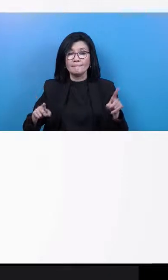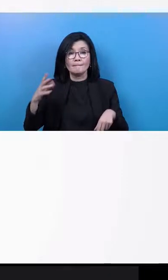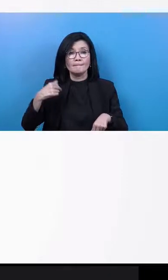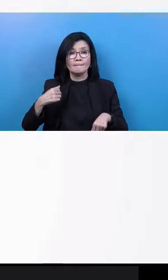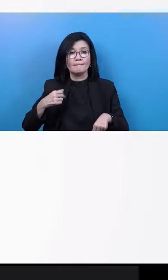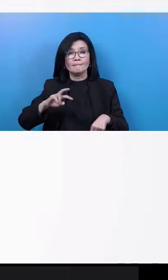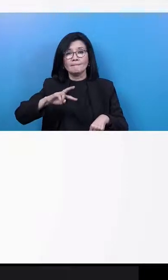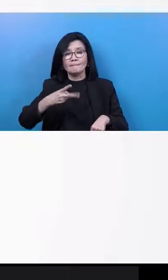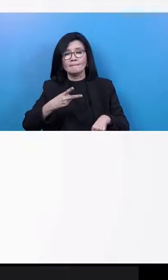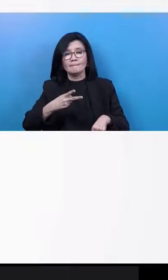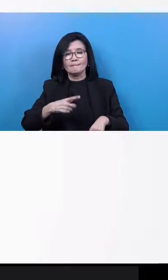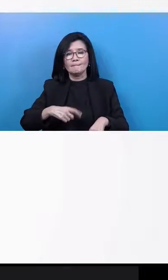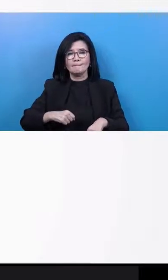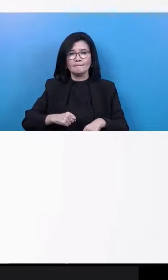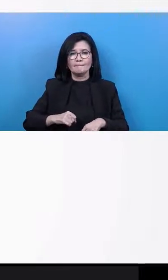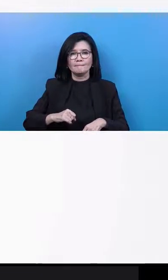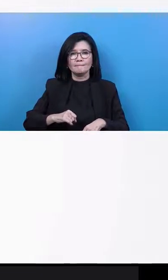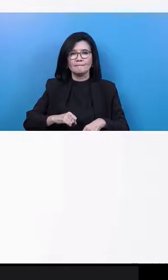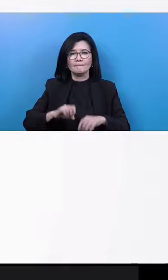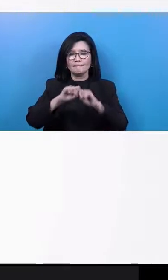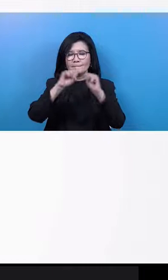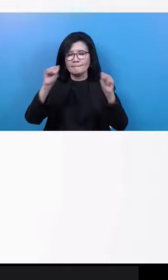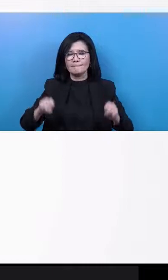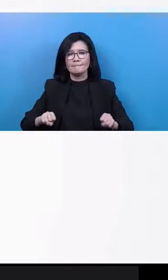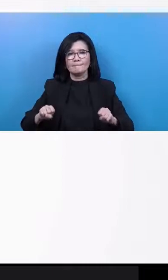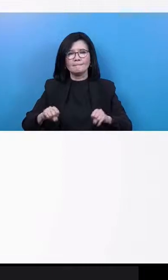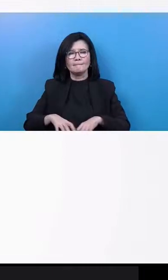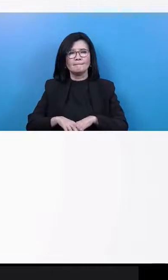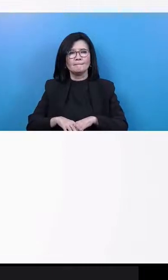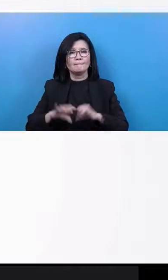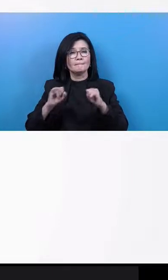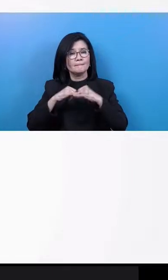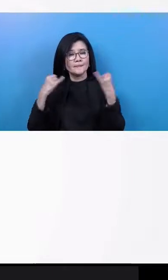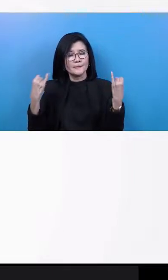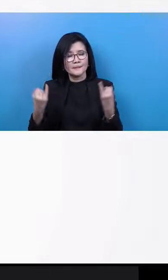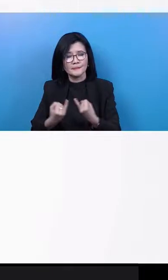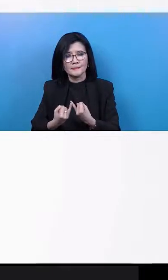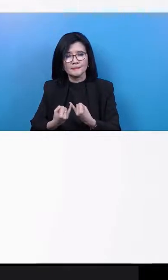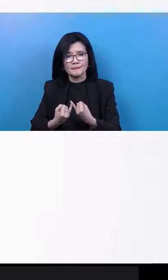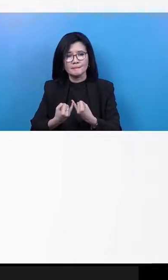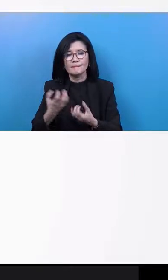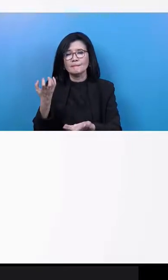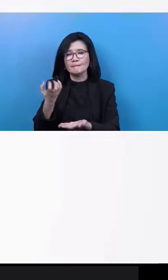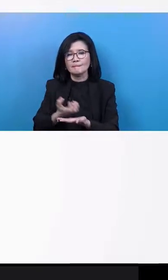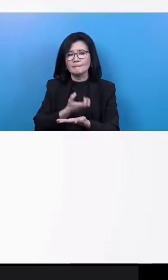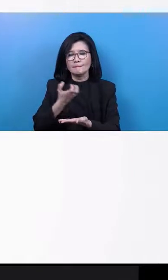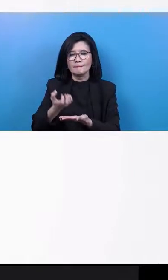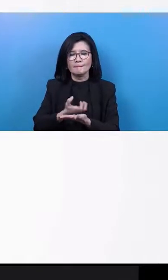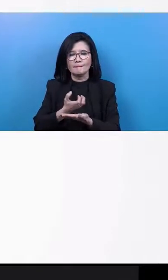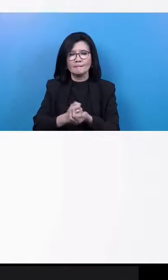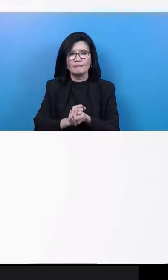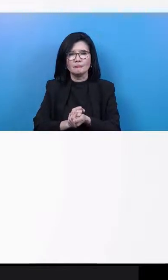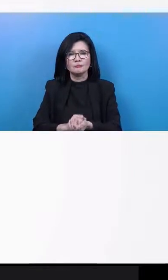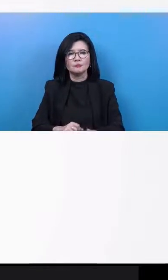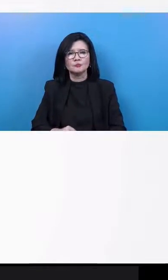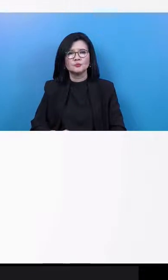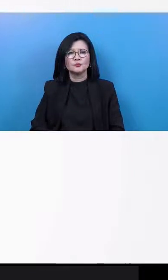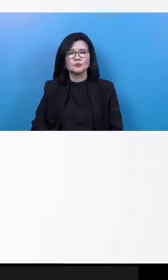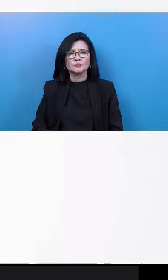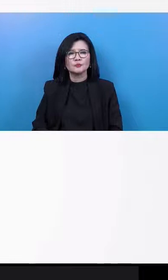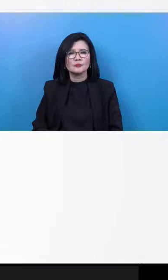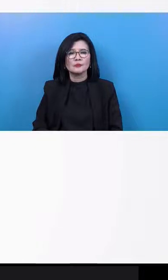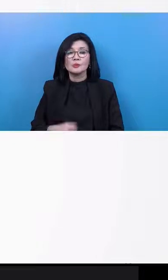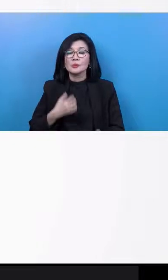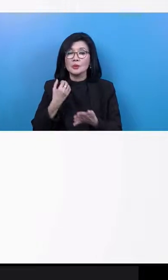y de otros sectores de la economía. Hemos mejorado la calidad del gasto, hemos mejorado la eficiencia del Estado y hemos tenido una